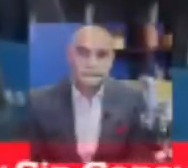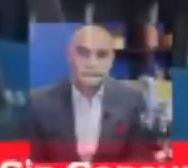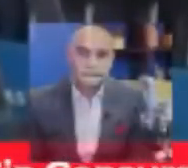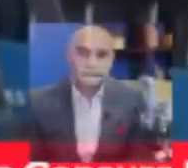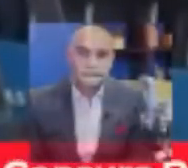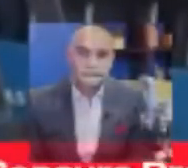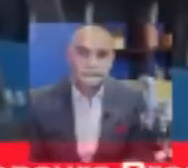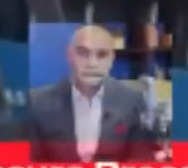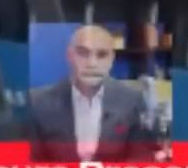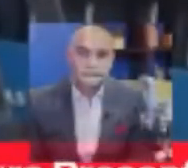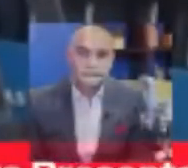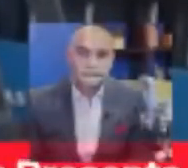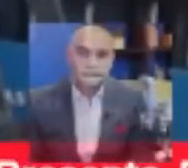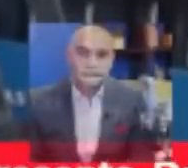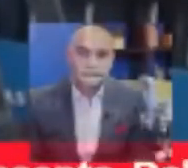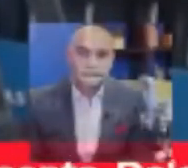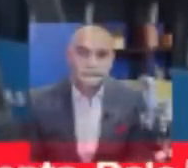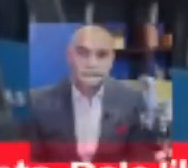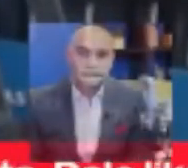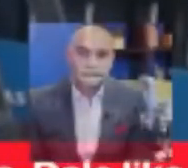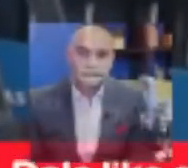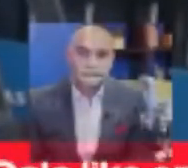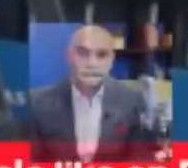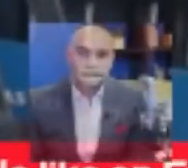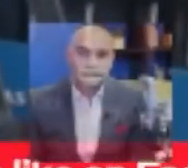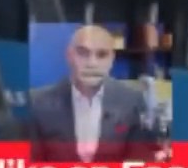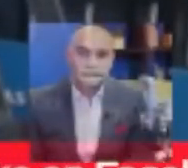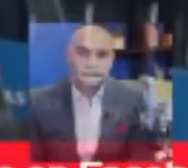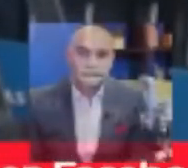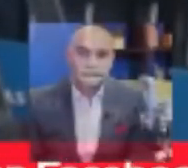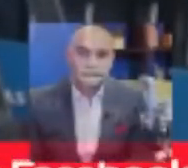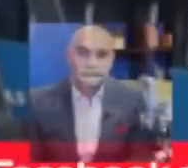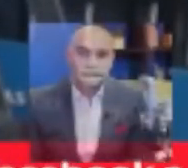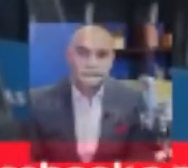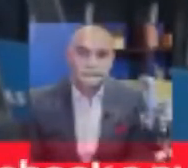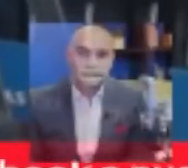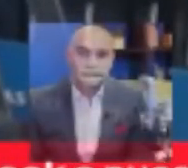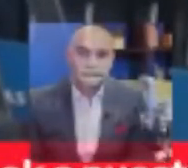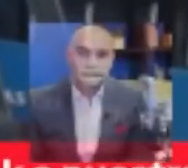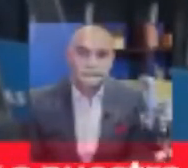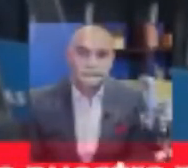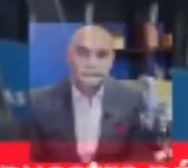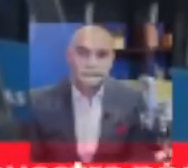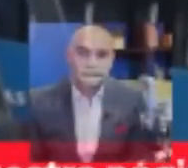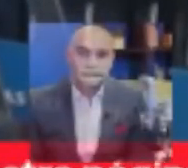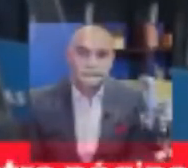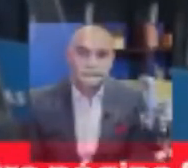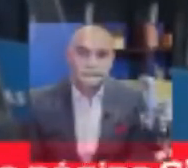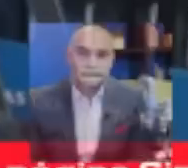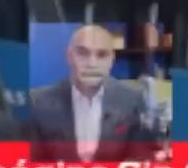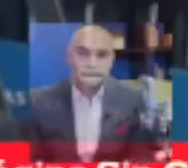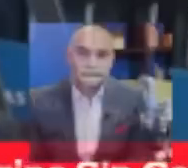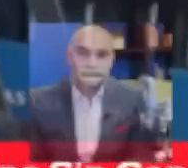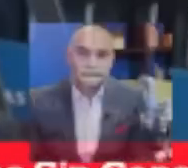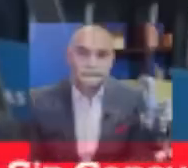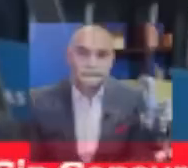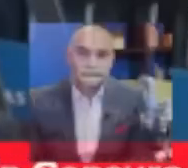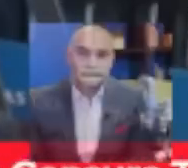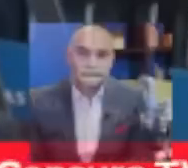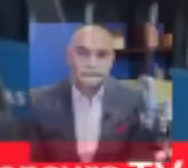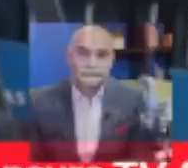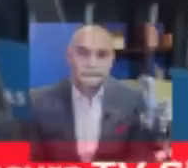89 exactamente qué tiene que ver el inai con los asuntos de